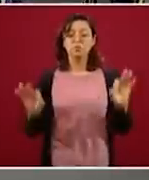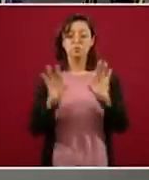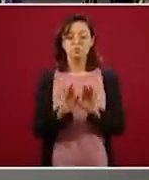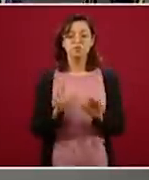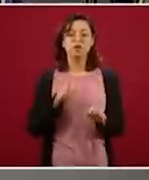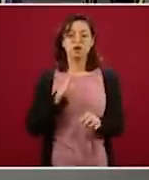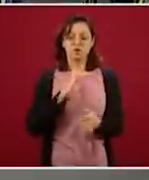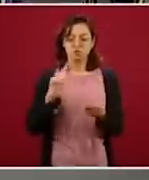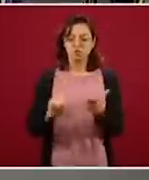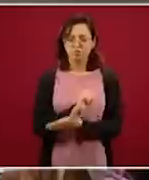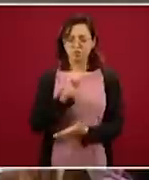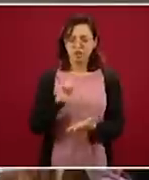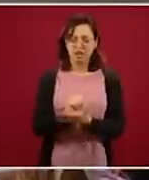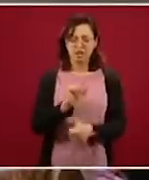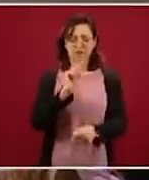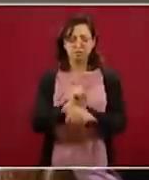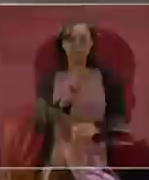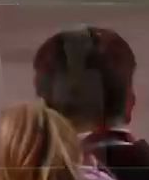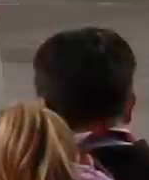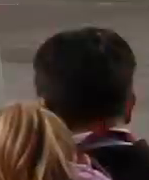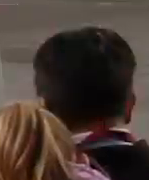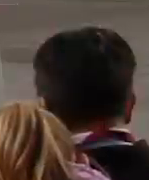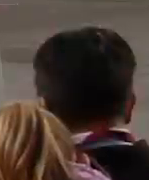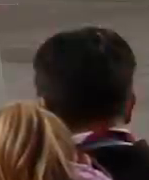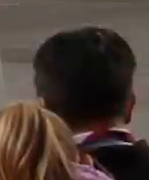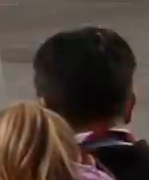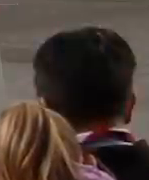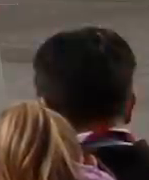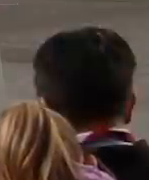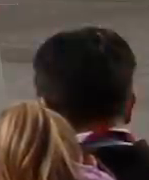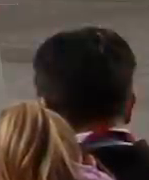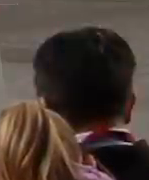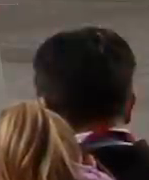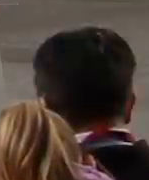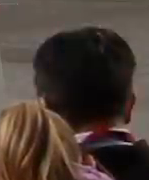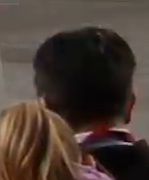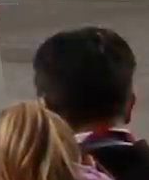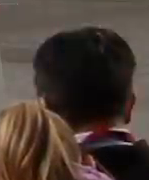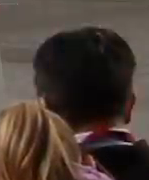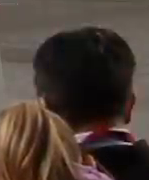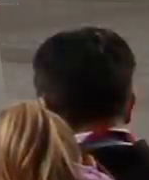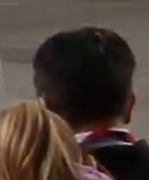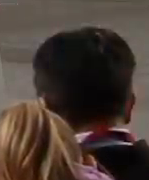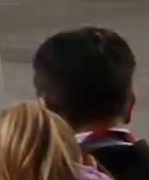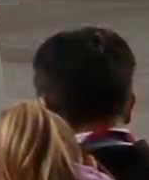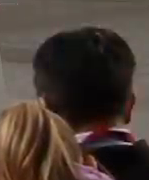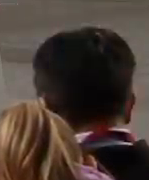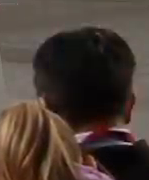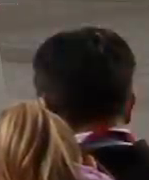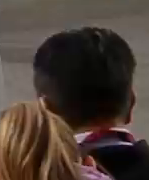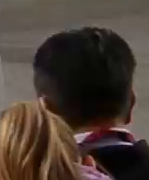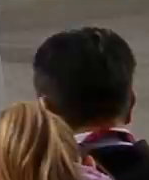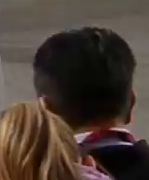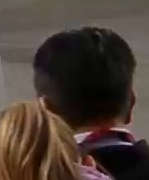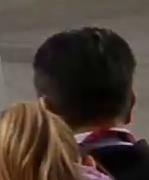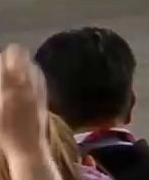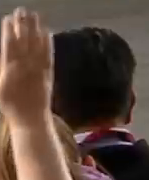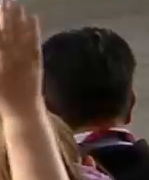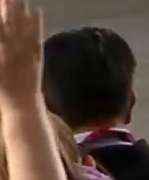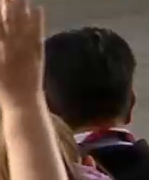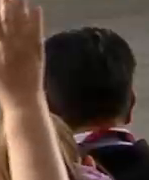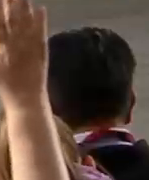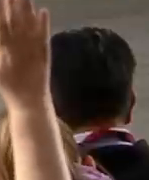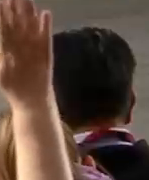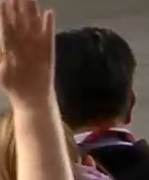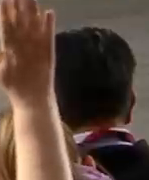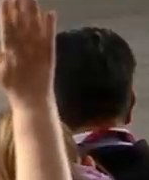ley fintech para regular las empresas fintech, en donde vienen los pagos y a partir de sistemas informáticos, pero